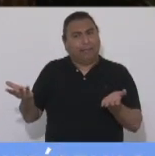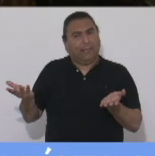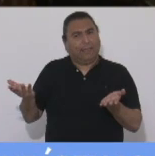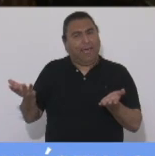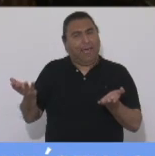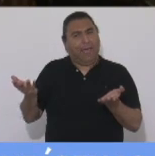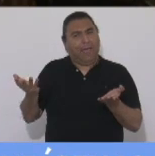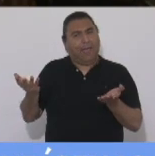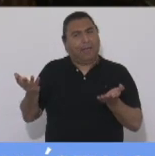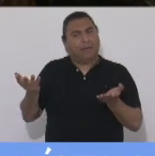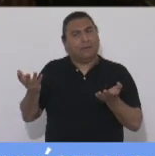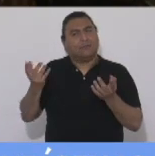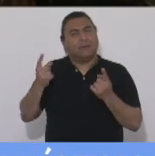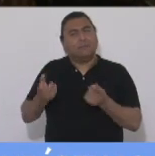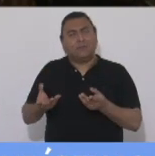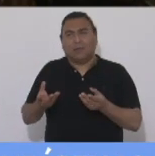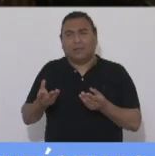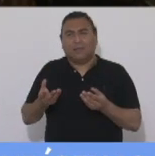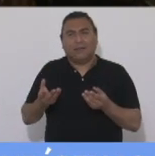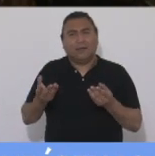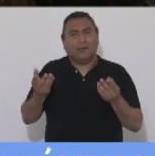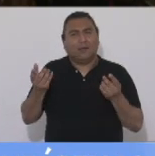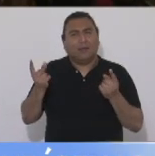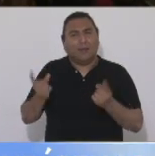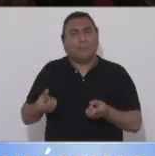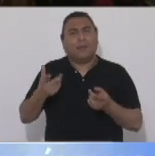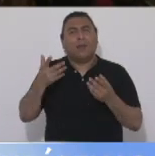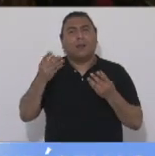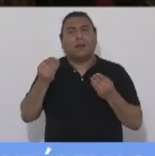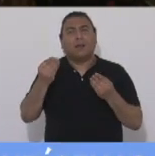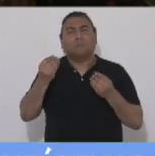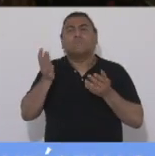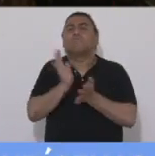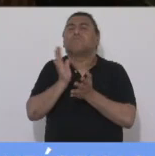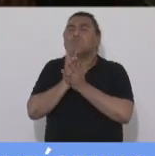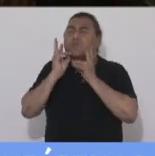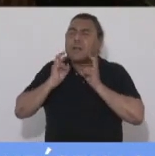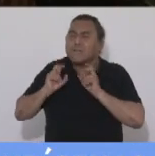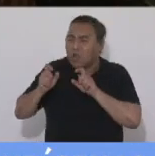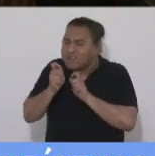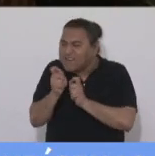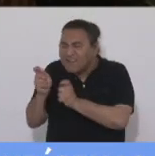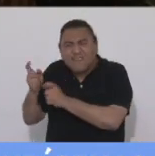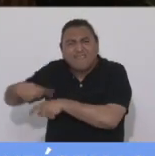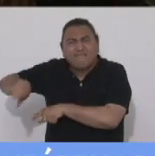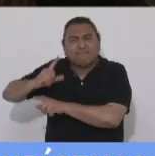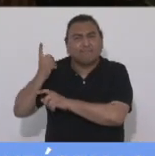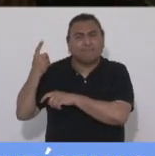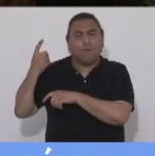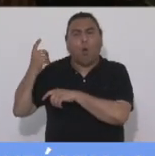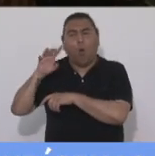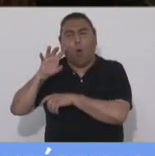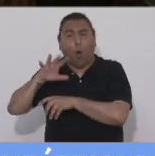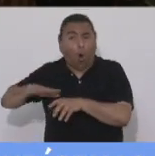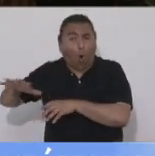una revisualización de las comunidades y esto ha permitido no solo cumplir con